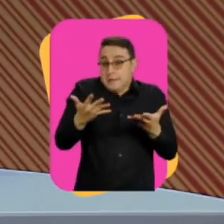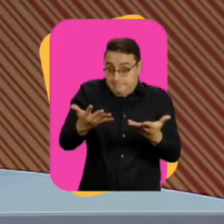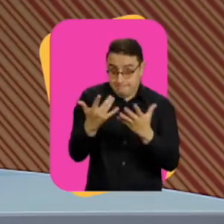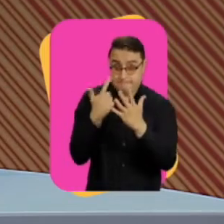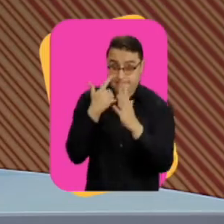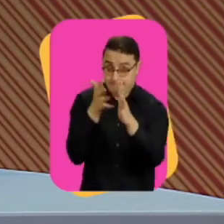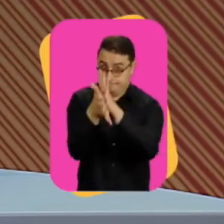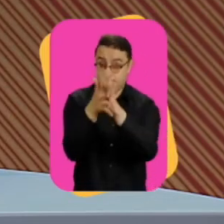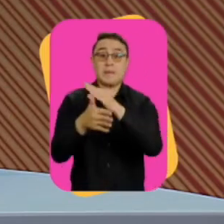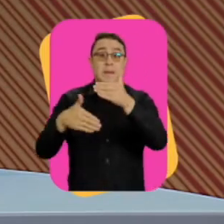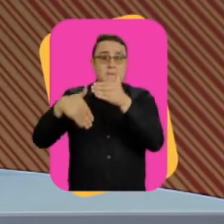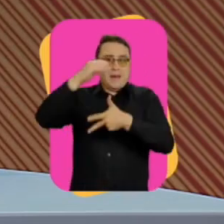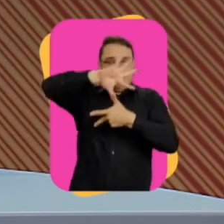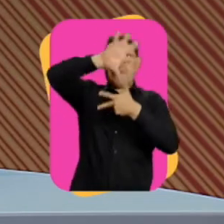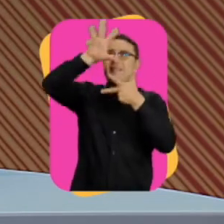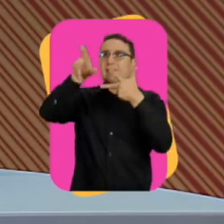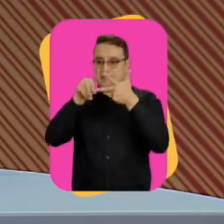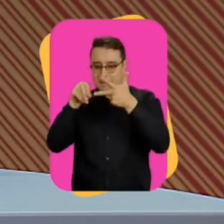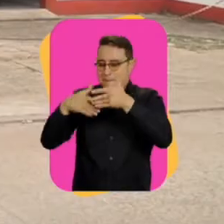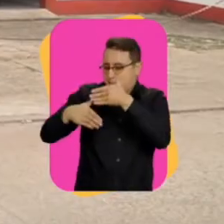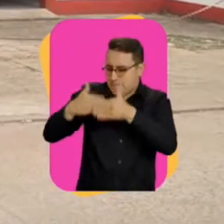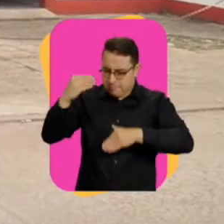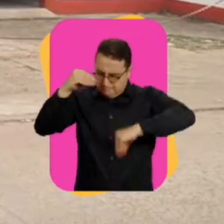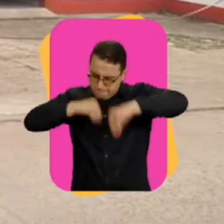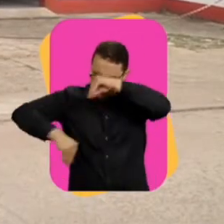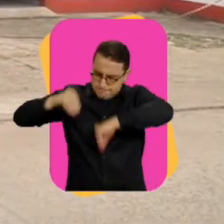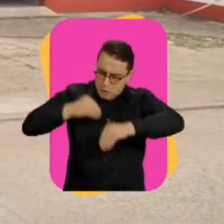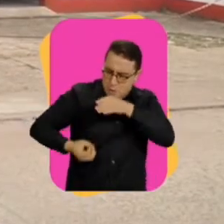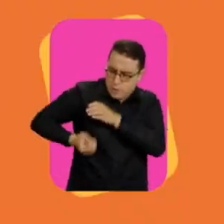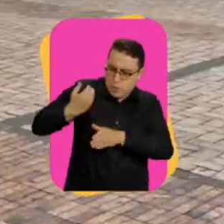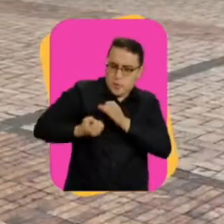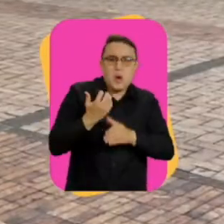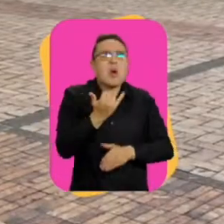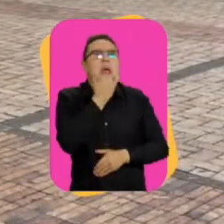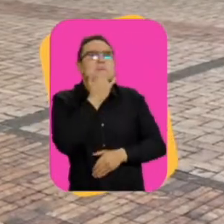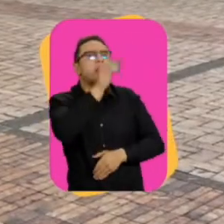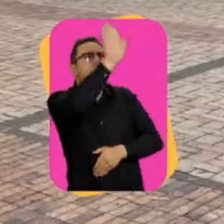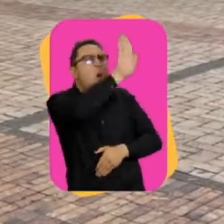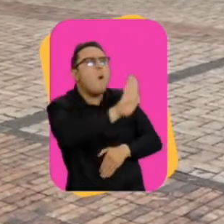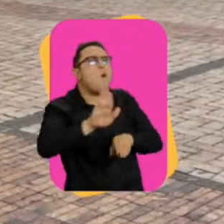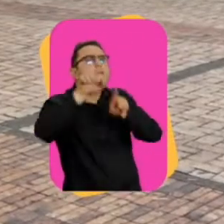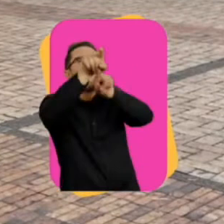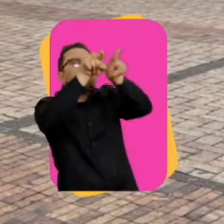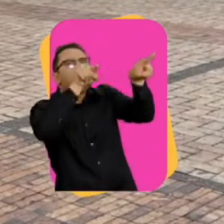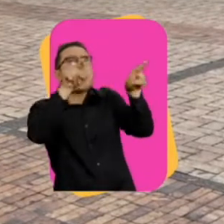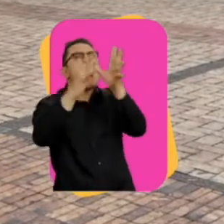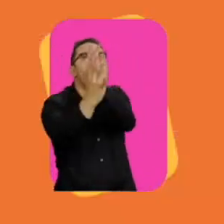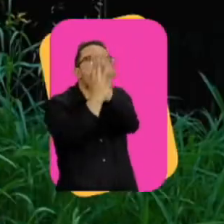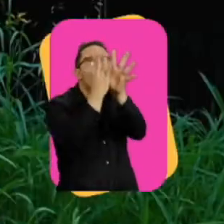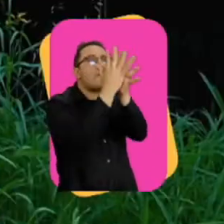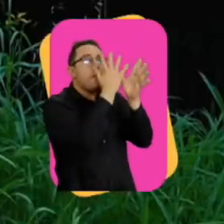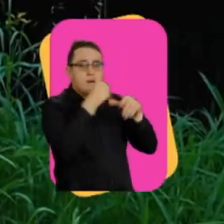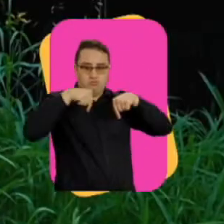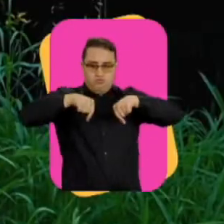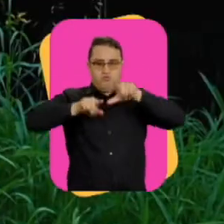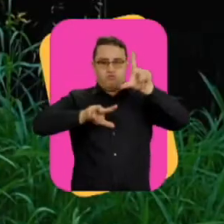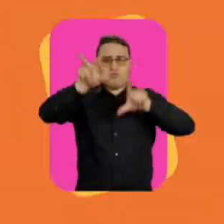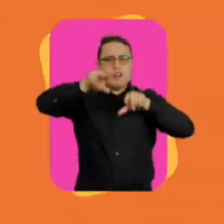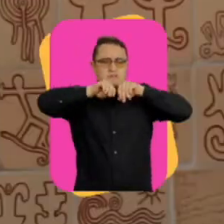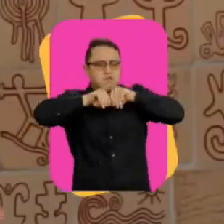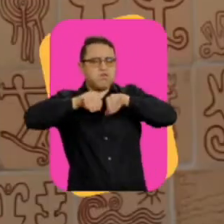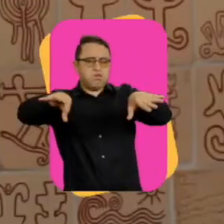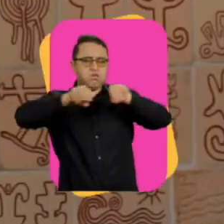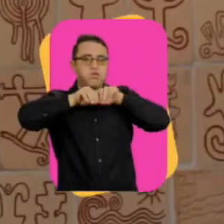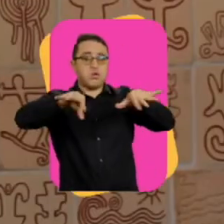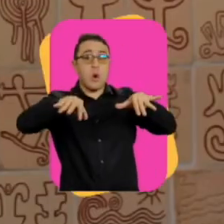el proyecto para tratar de registrar lo que pasaba en las regiones, pero también de explicarle a